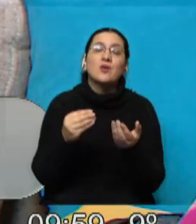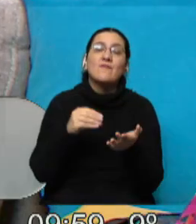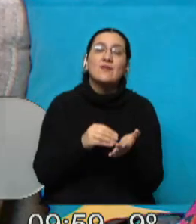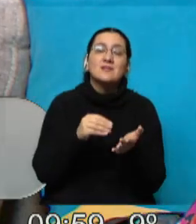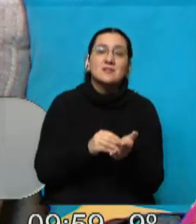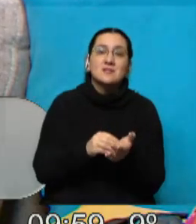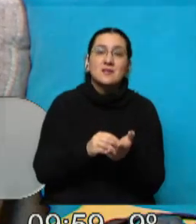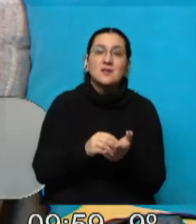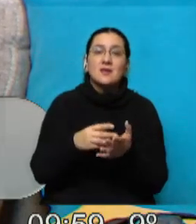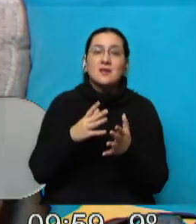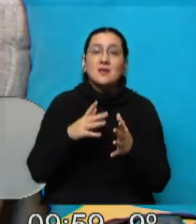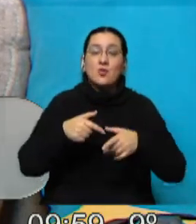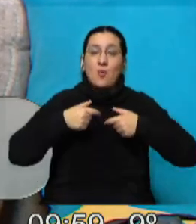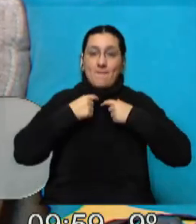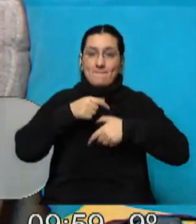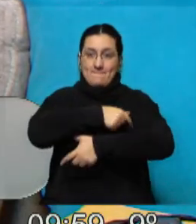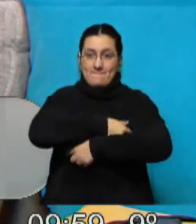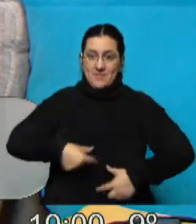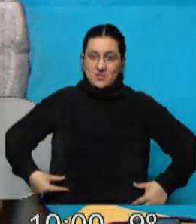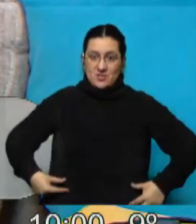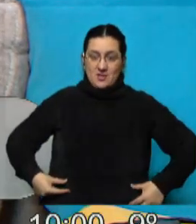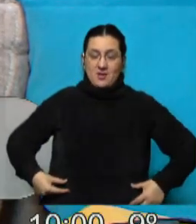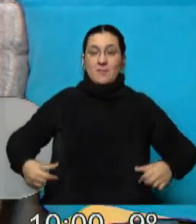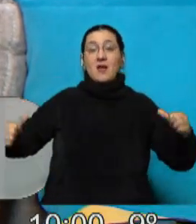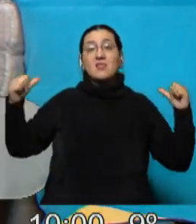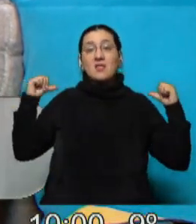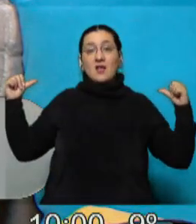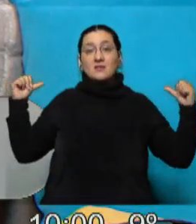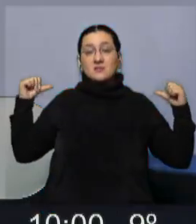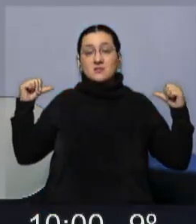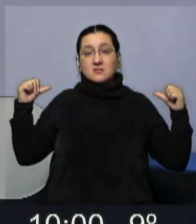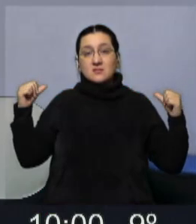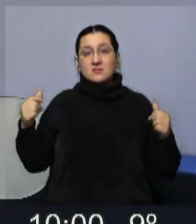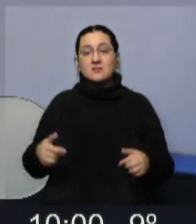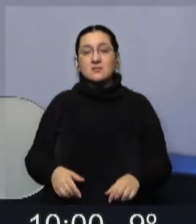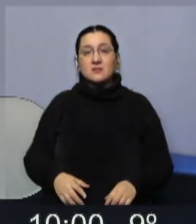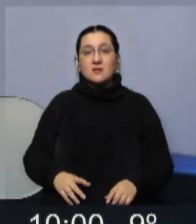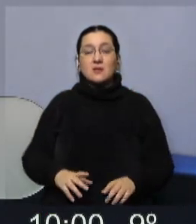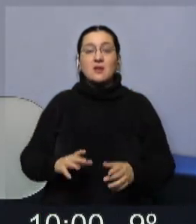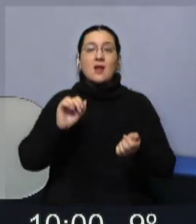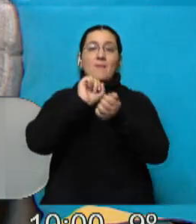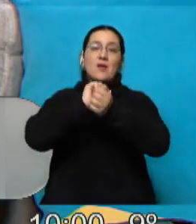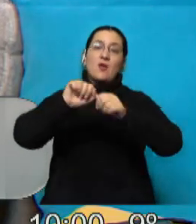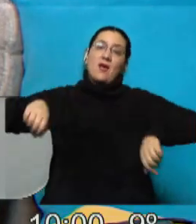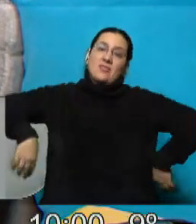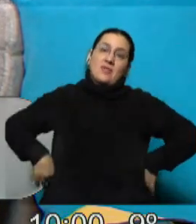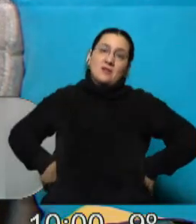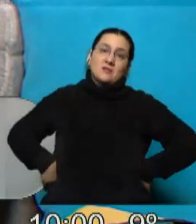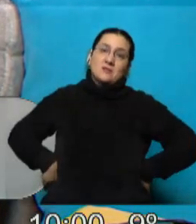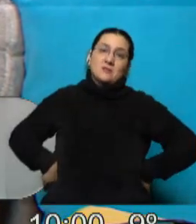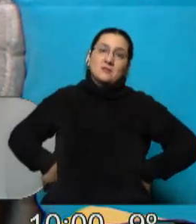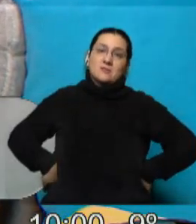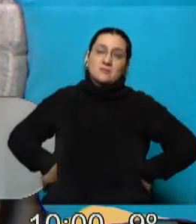como pechera, ¿está? En donde vos llevas para atrás, por ejemplo. Quedás así. Esto es la